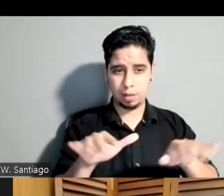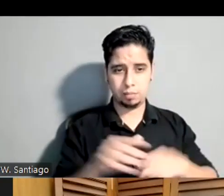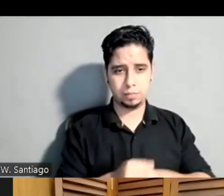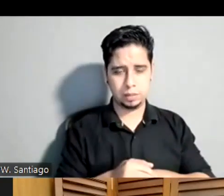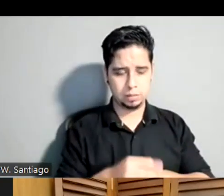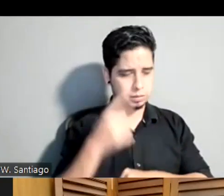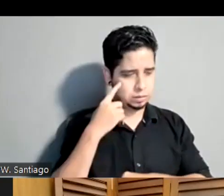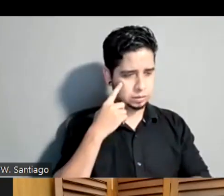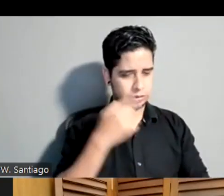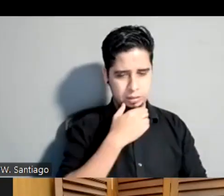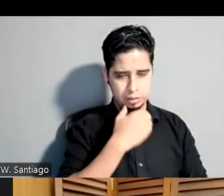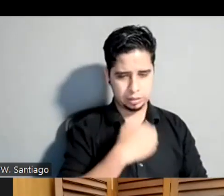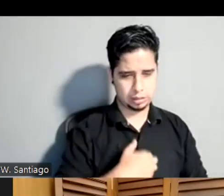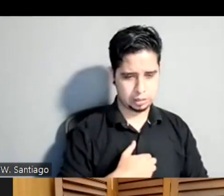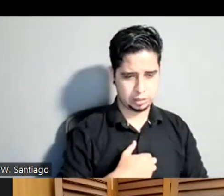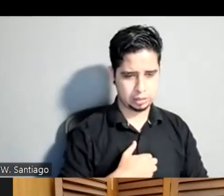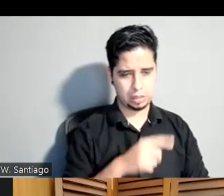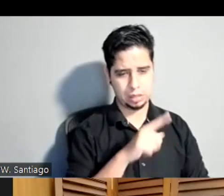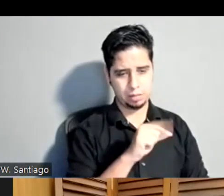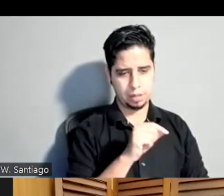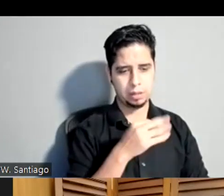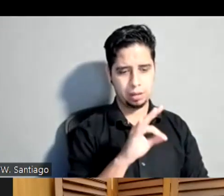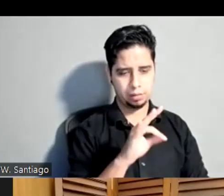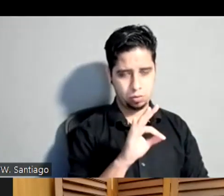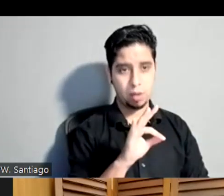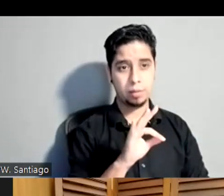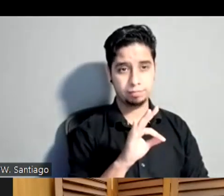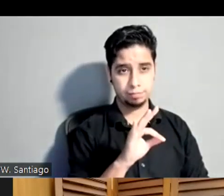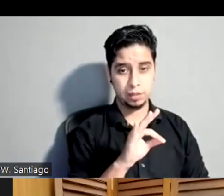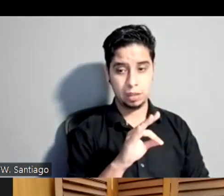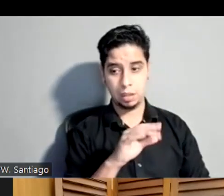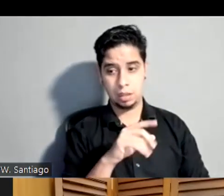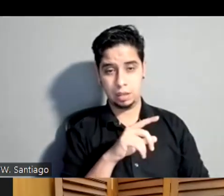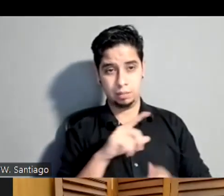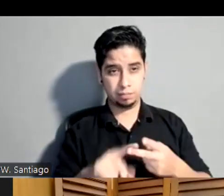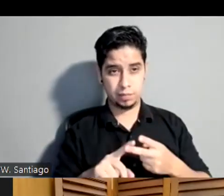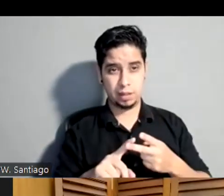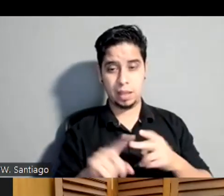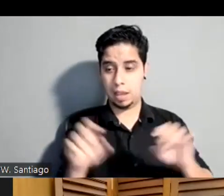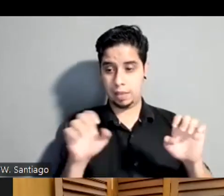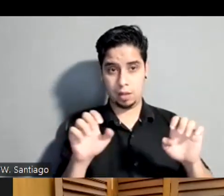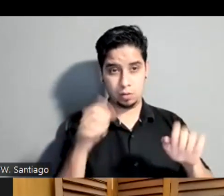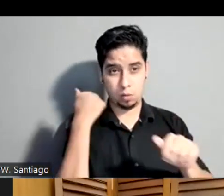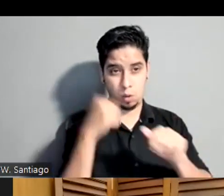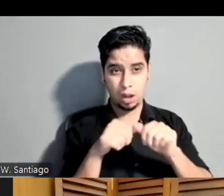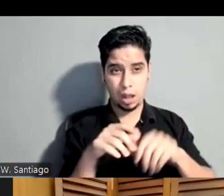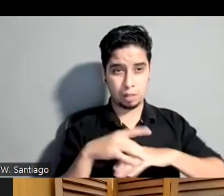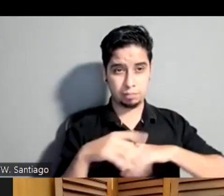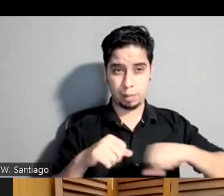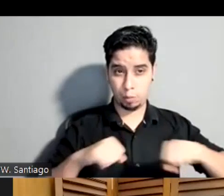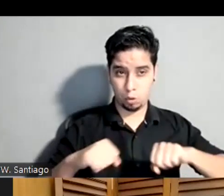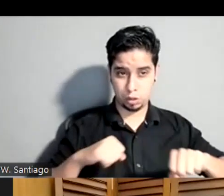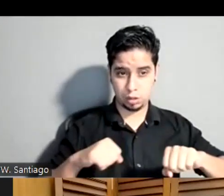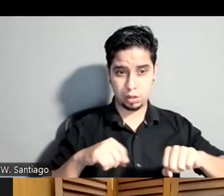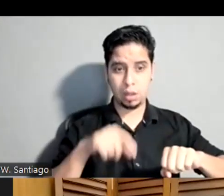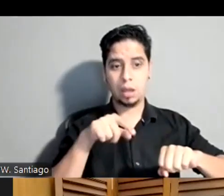diciembre del 2019. Y en enero, ¿se acuerdan de los temblores? Sí, primero. Eso también